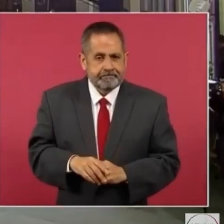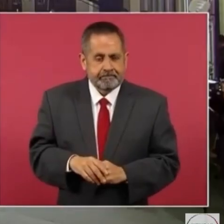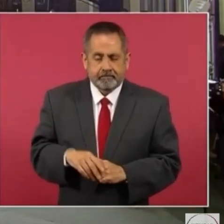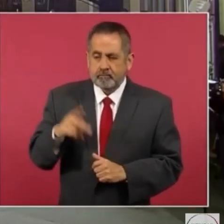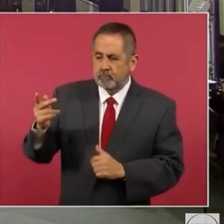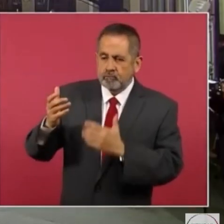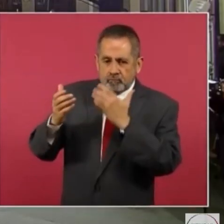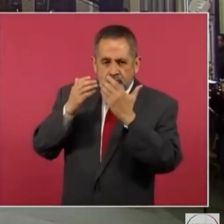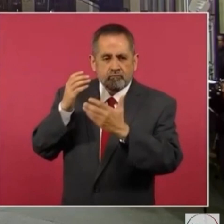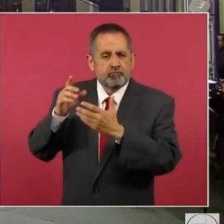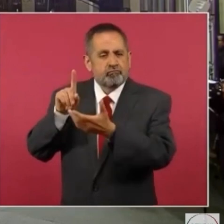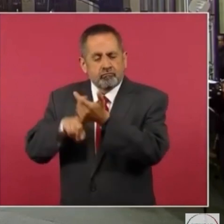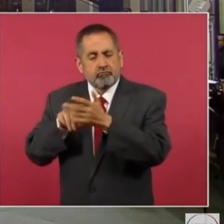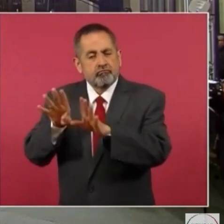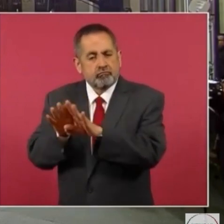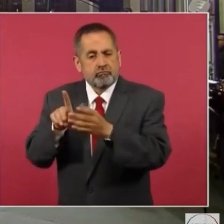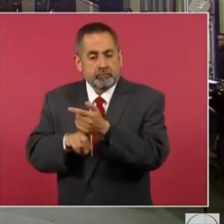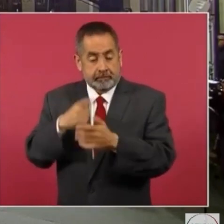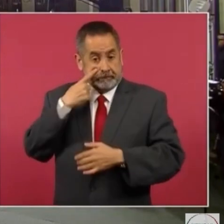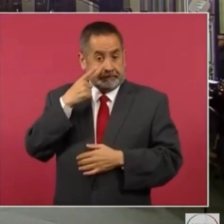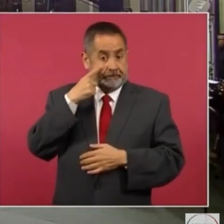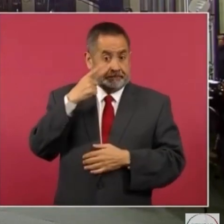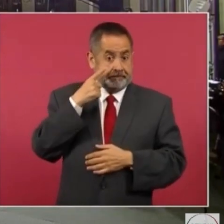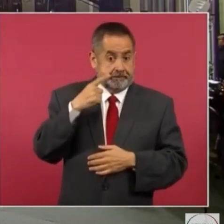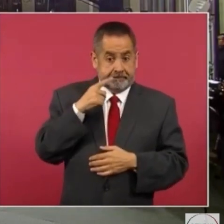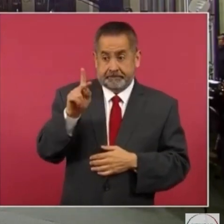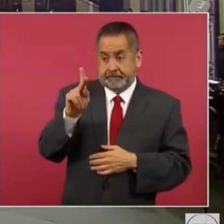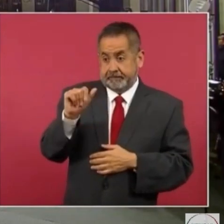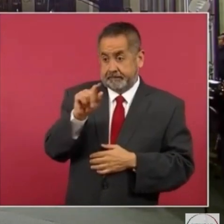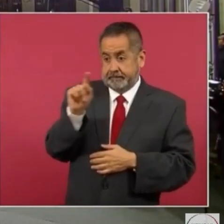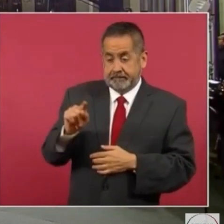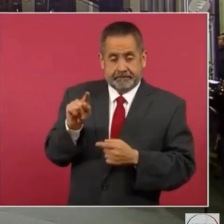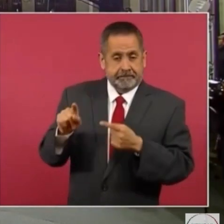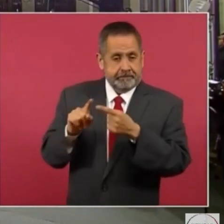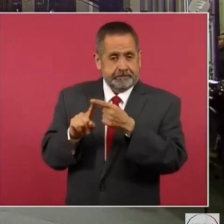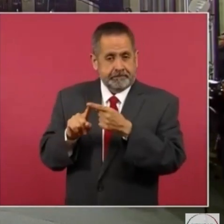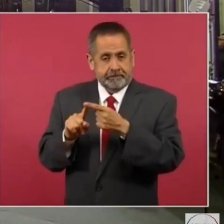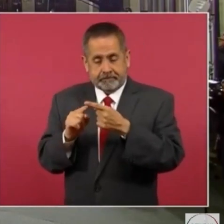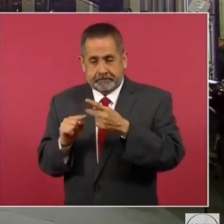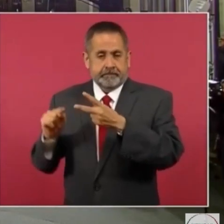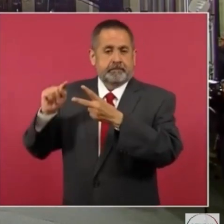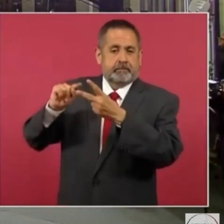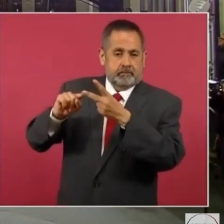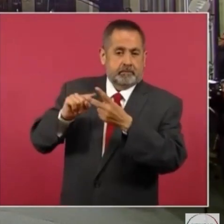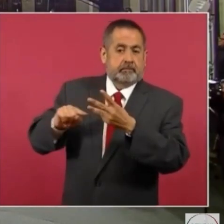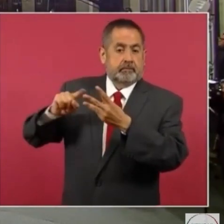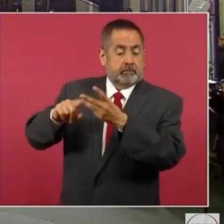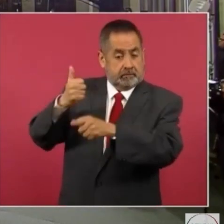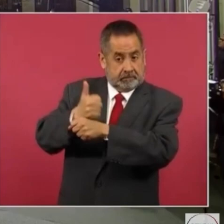formación, con la intelectualidad. El abuelo de Paz, Irineo Paz,